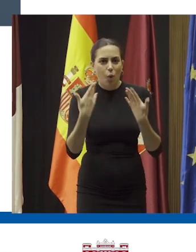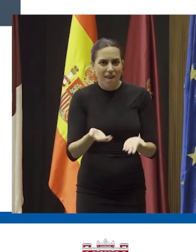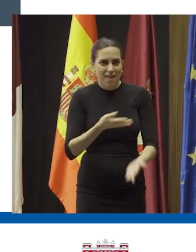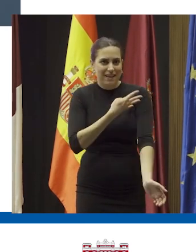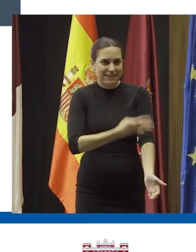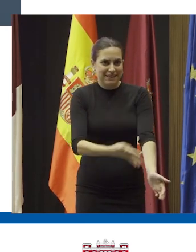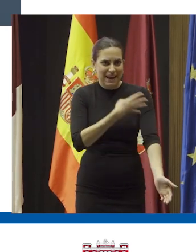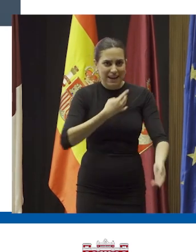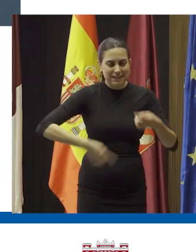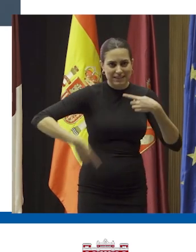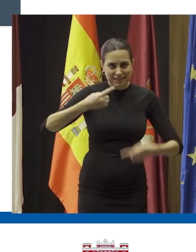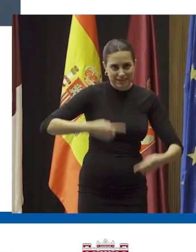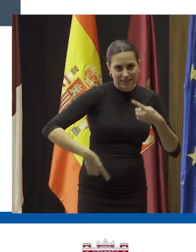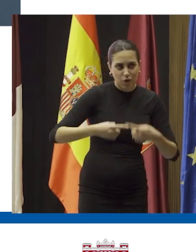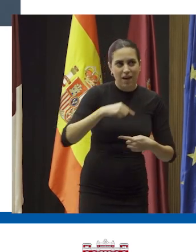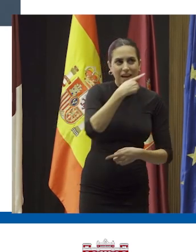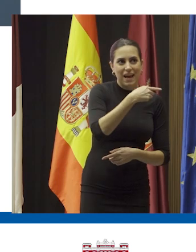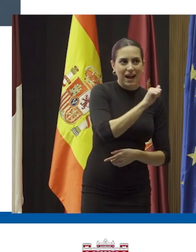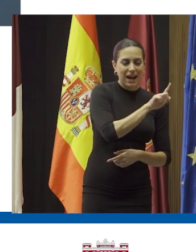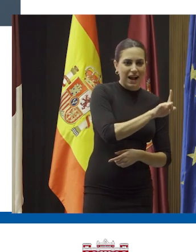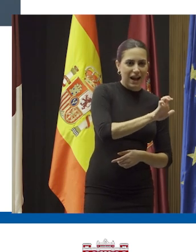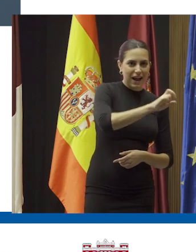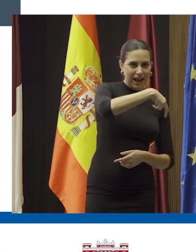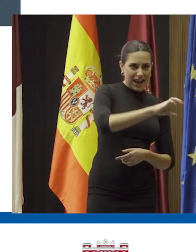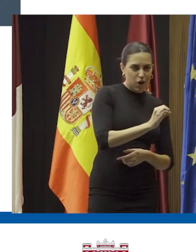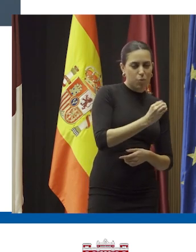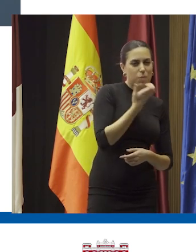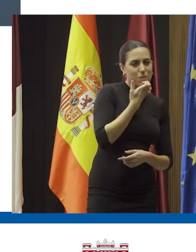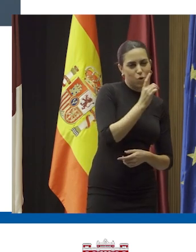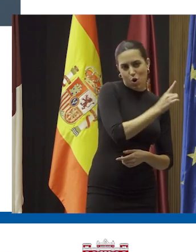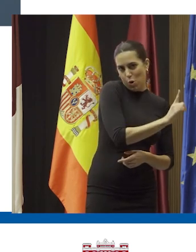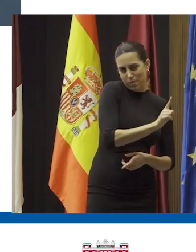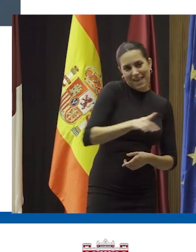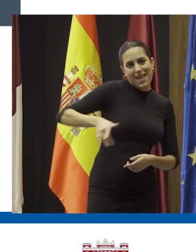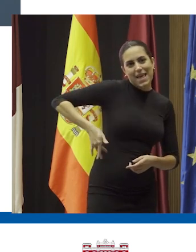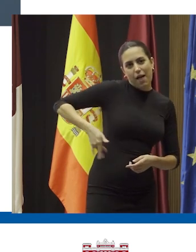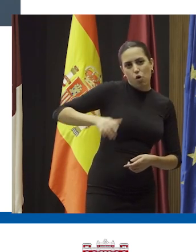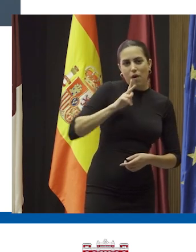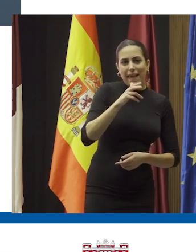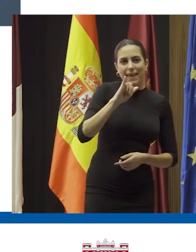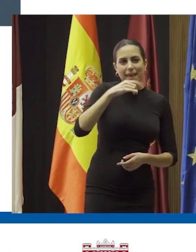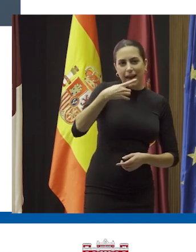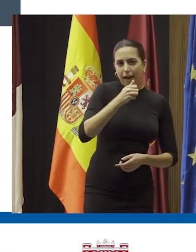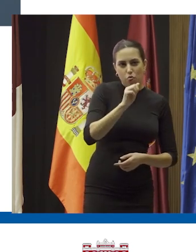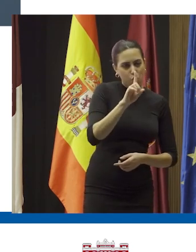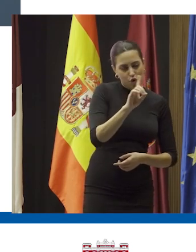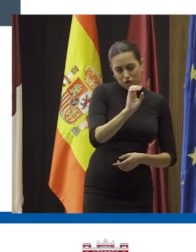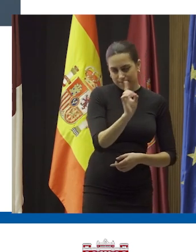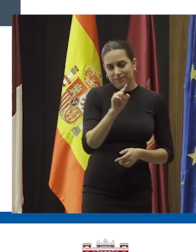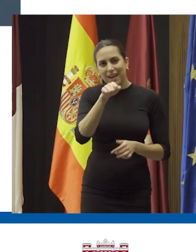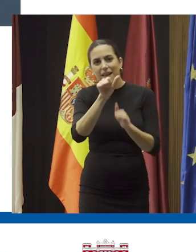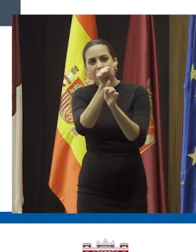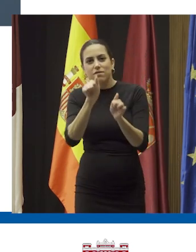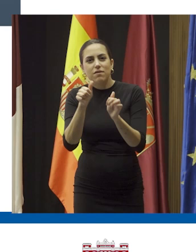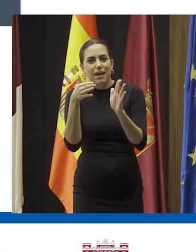teoría de Galeno, del poro interventricular, ya no era el hígado haciendo la sangre, ya era una circulación descrita, circulación mayor. Y el de